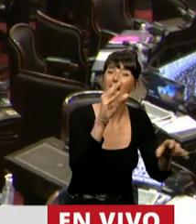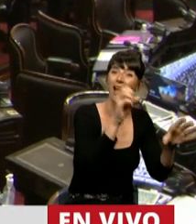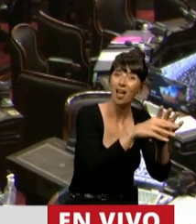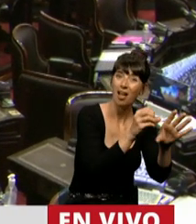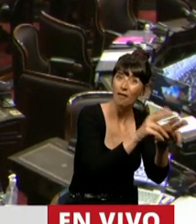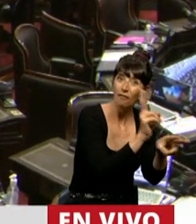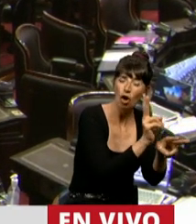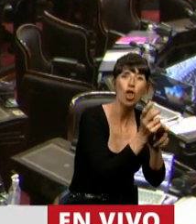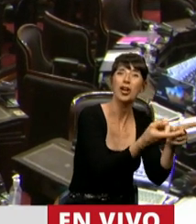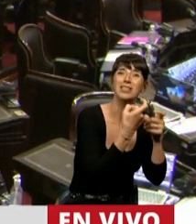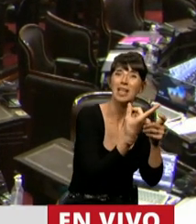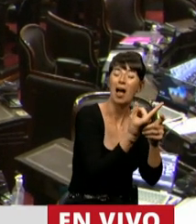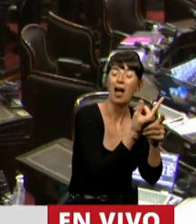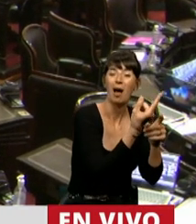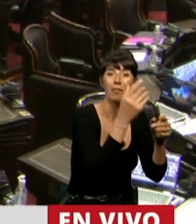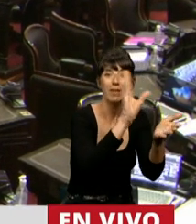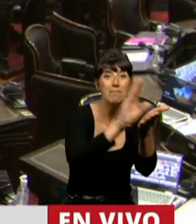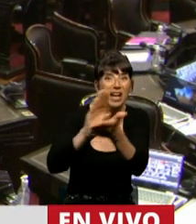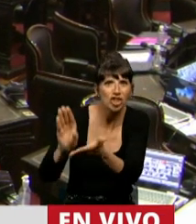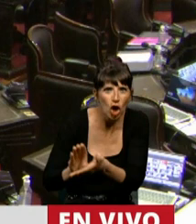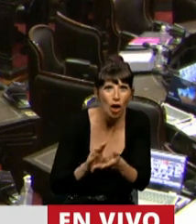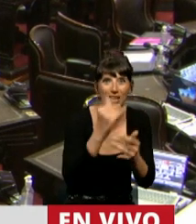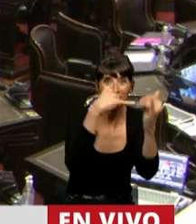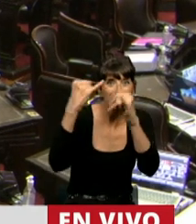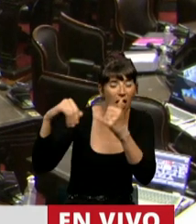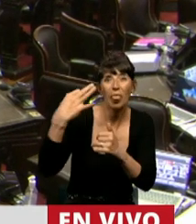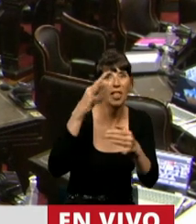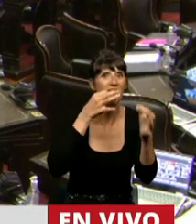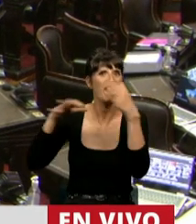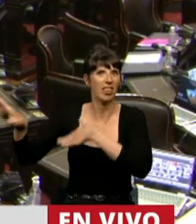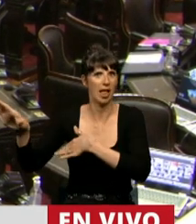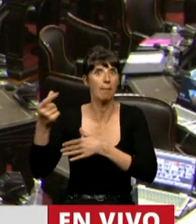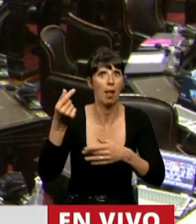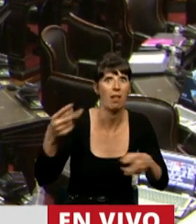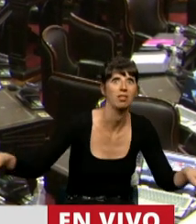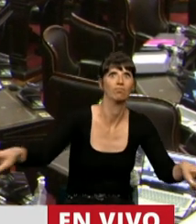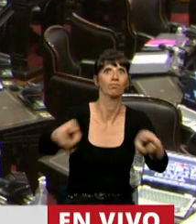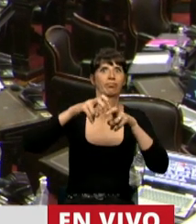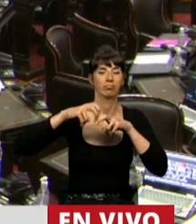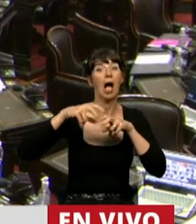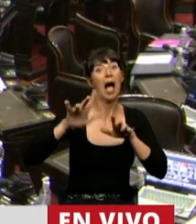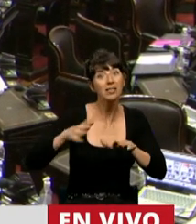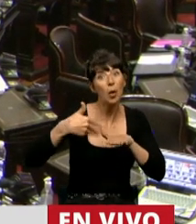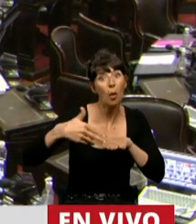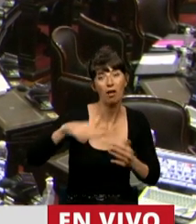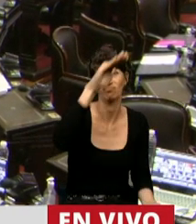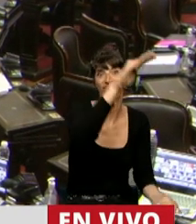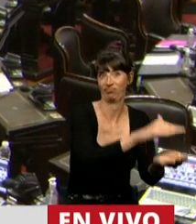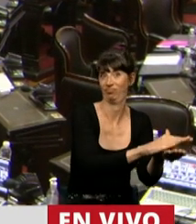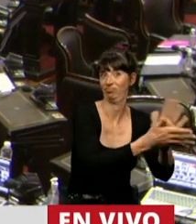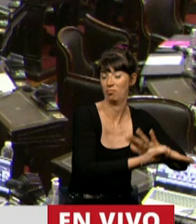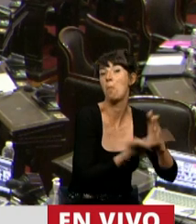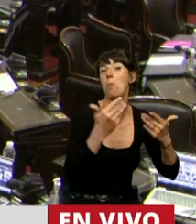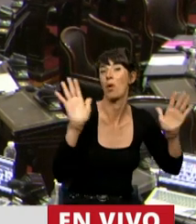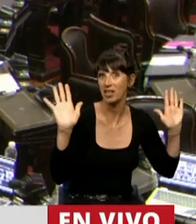activos para hacer frente a un pago de más de 10000 millones de pesos mensuales y esto llevaría a su vasami gobierno con esta ley lo que